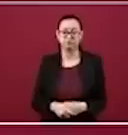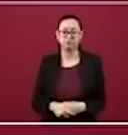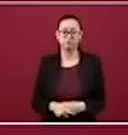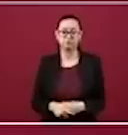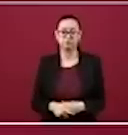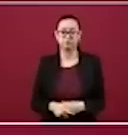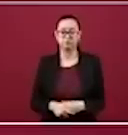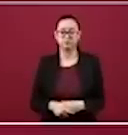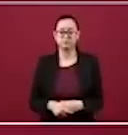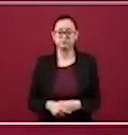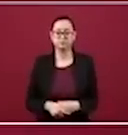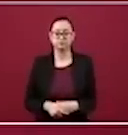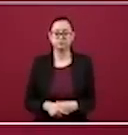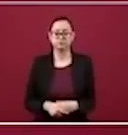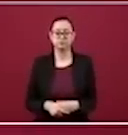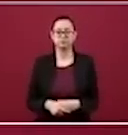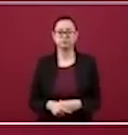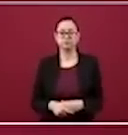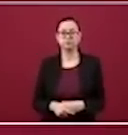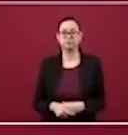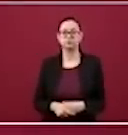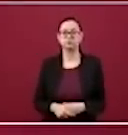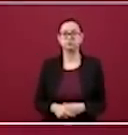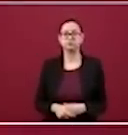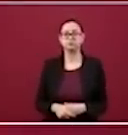Considero que